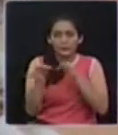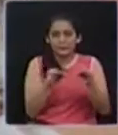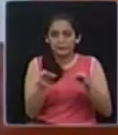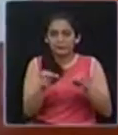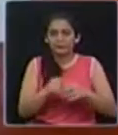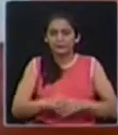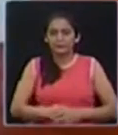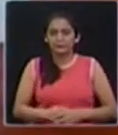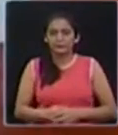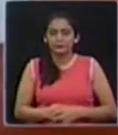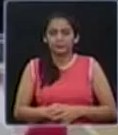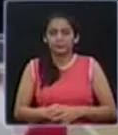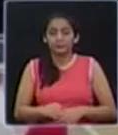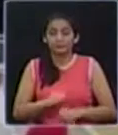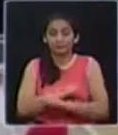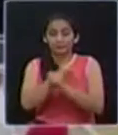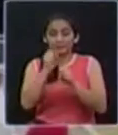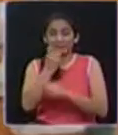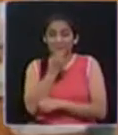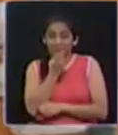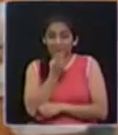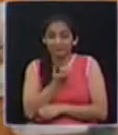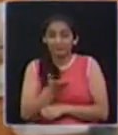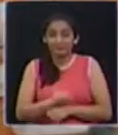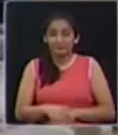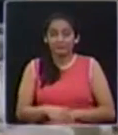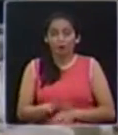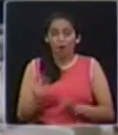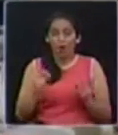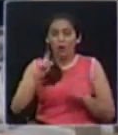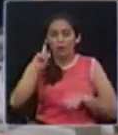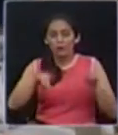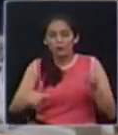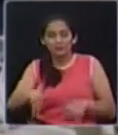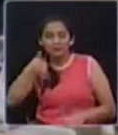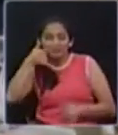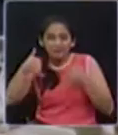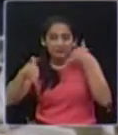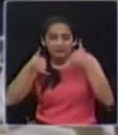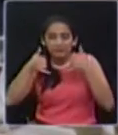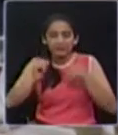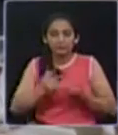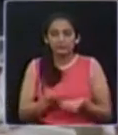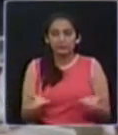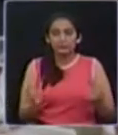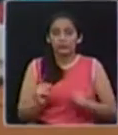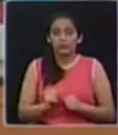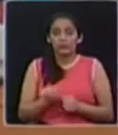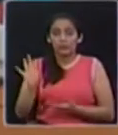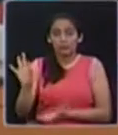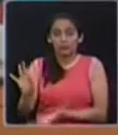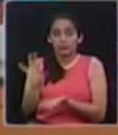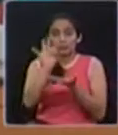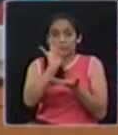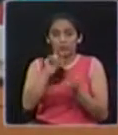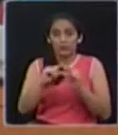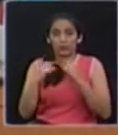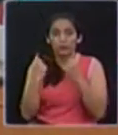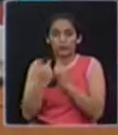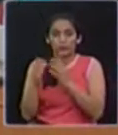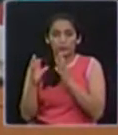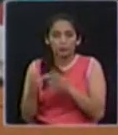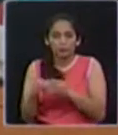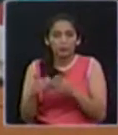Mientras desayunaban o atendían al celular, los representantes de instituciones educativas, colegios de